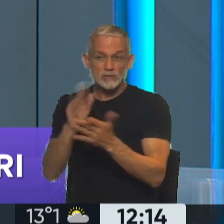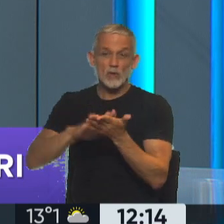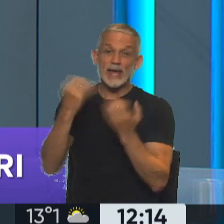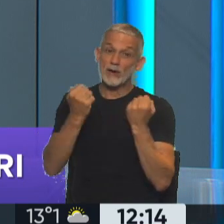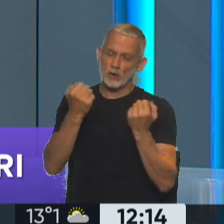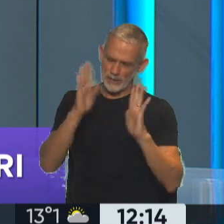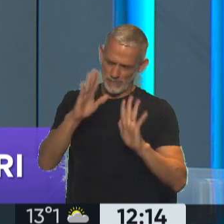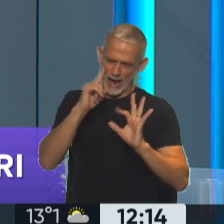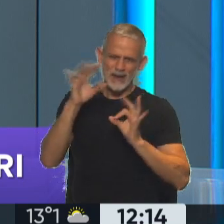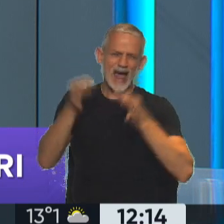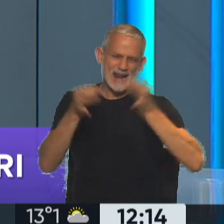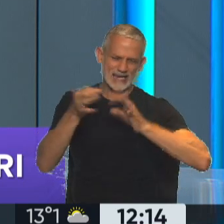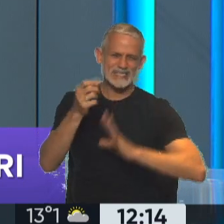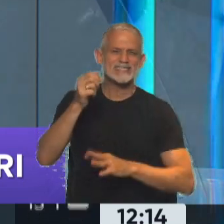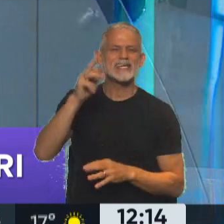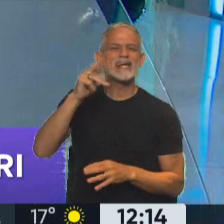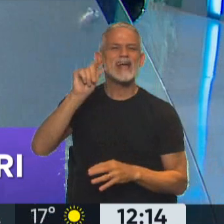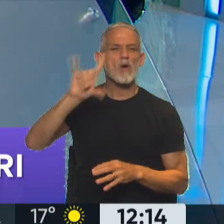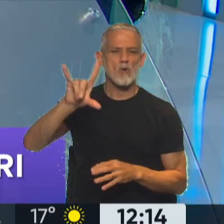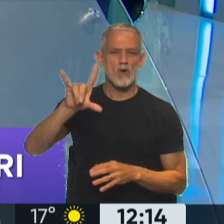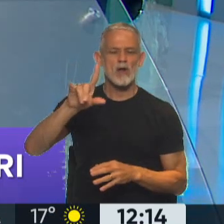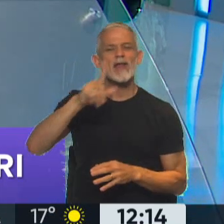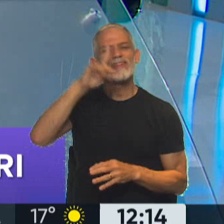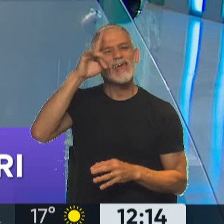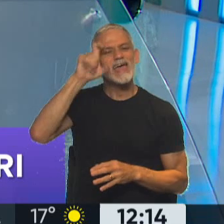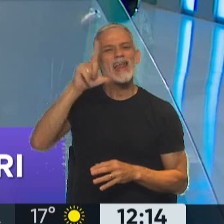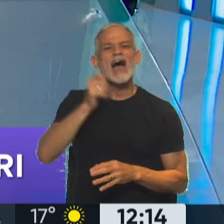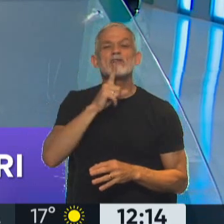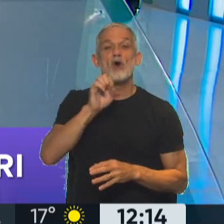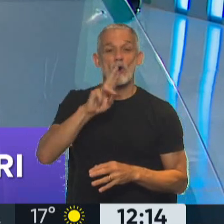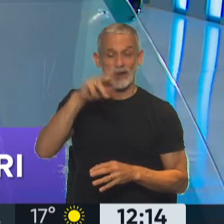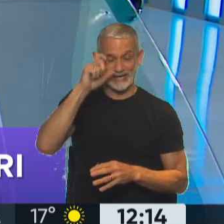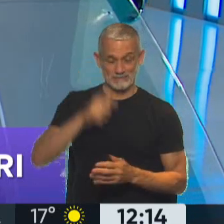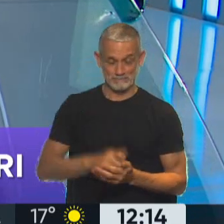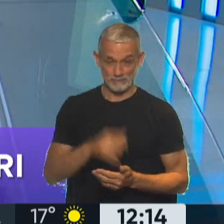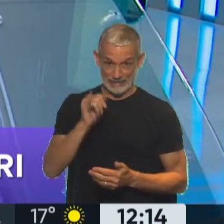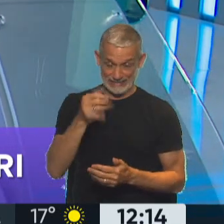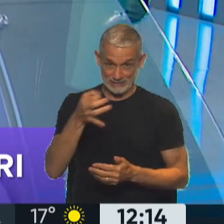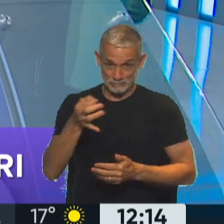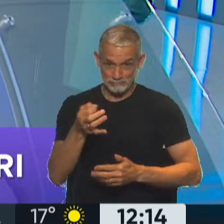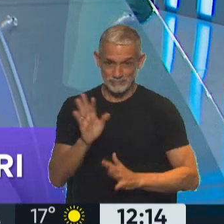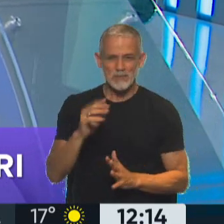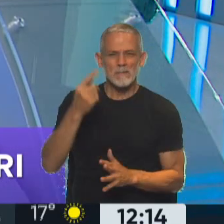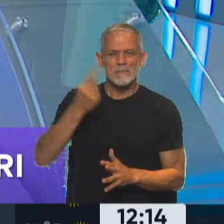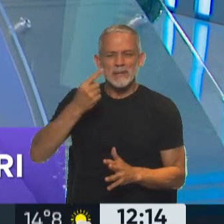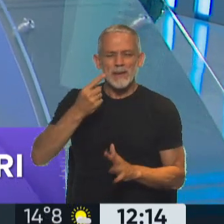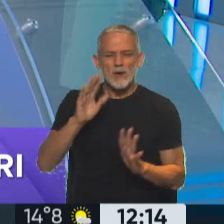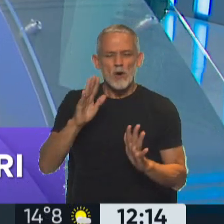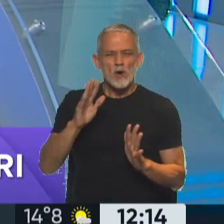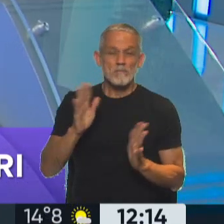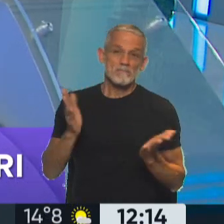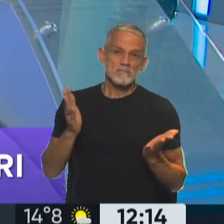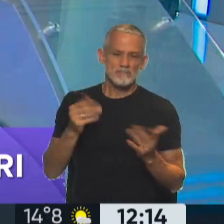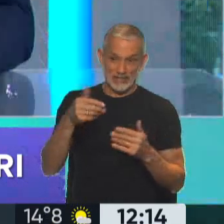Bueno, lo empezamos a analizar ya con Raúl de la Torre. ¿Cómo estás, Raúl? ¿Qué tal? ¿Cómo te va, Vero? Sí, efectivamente, acá en principio,